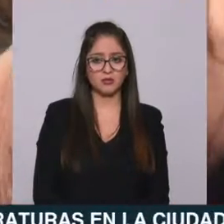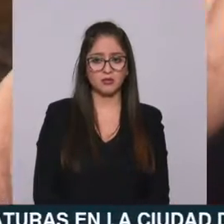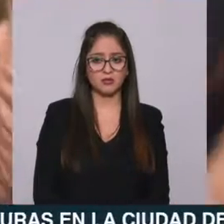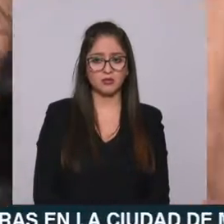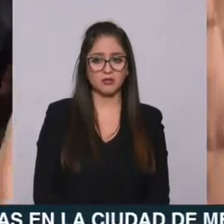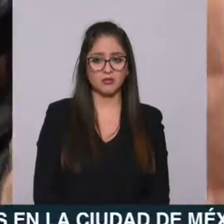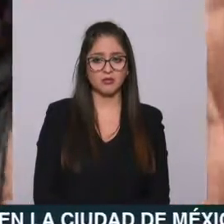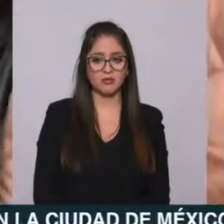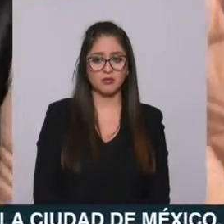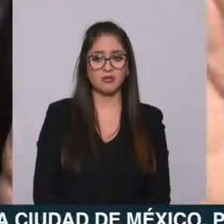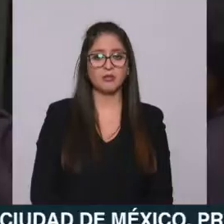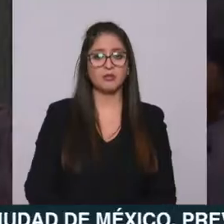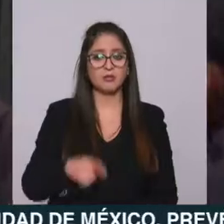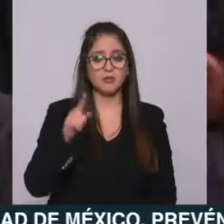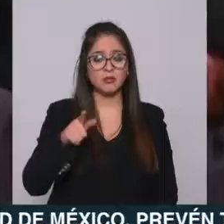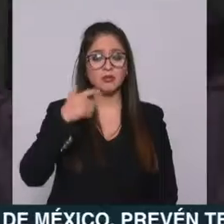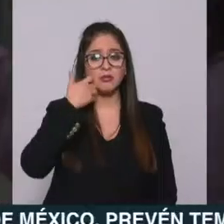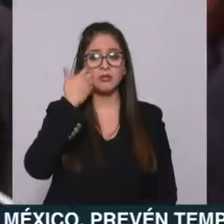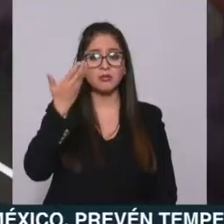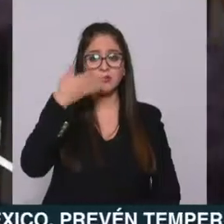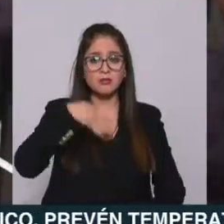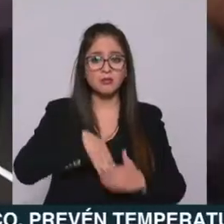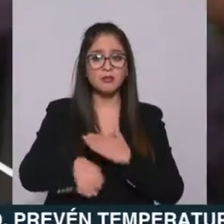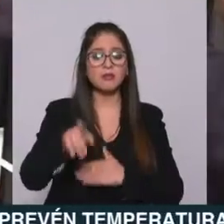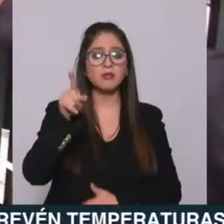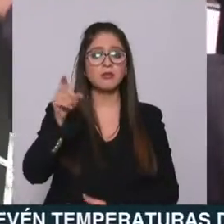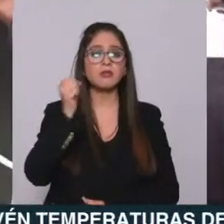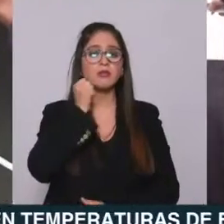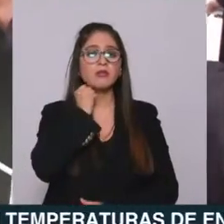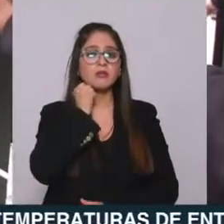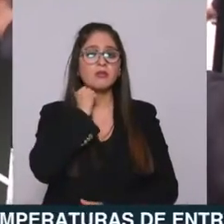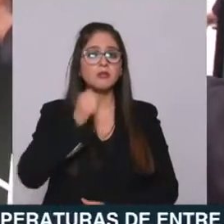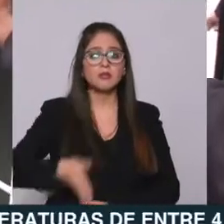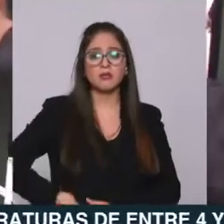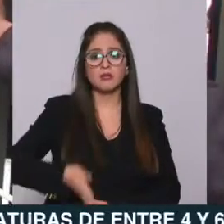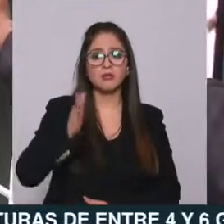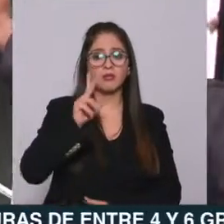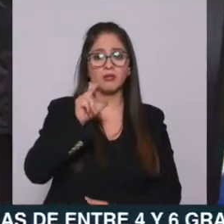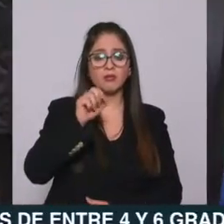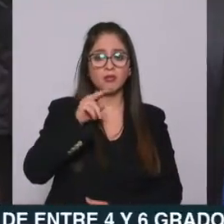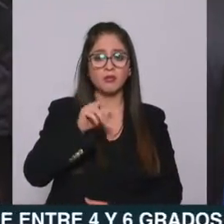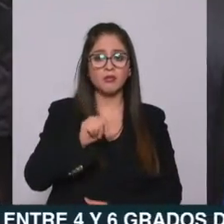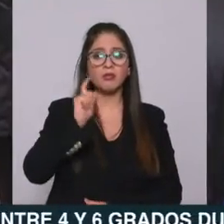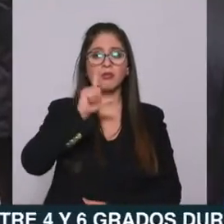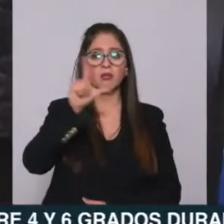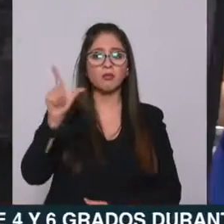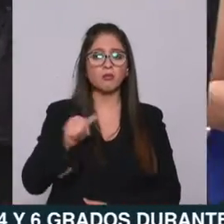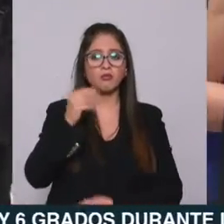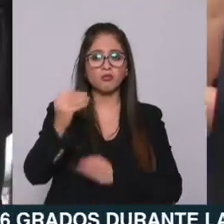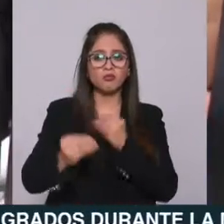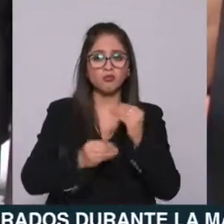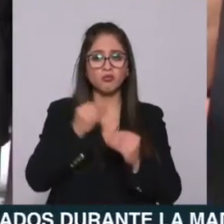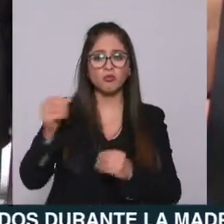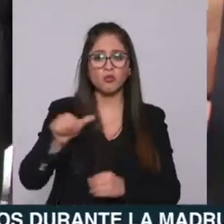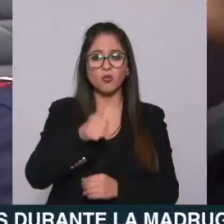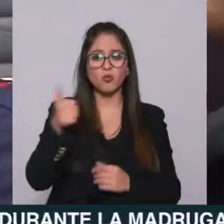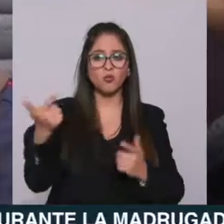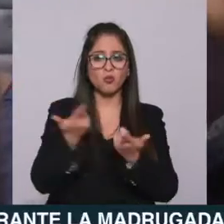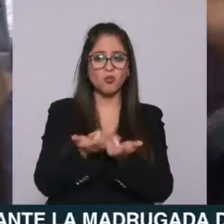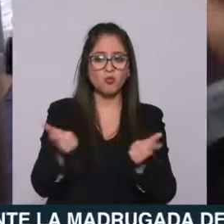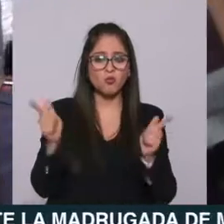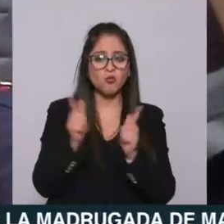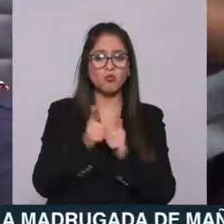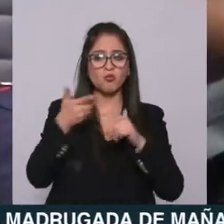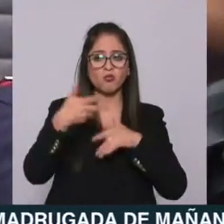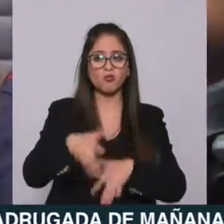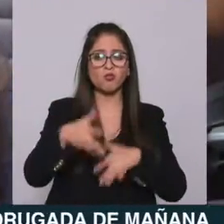Así, los intentos por ingresar al recinto legislativo de Reforma llevaron también a enfrentamientos con otro grupo de manifestantes que